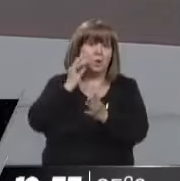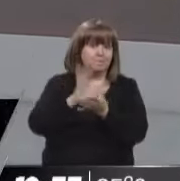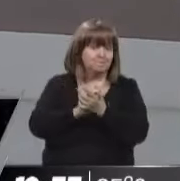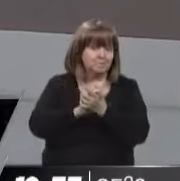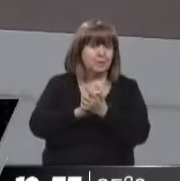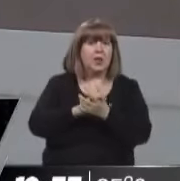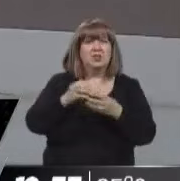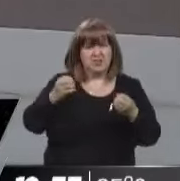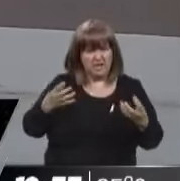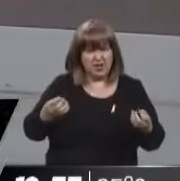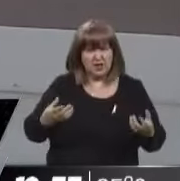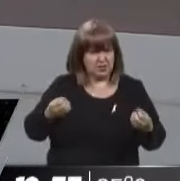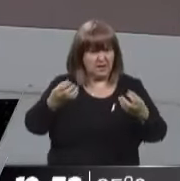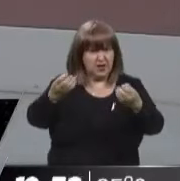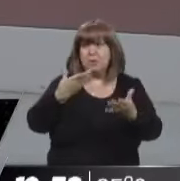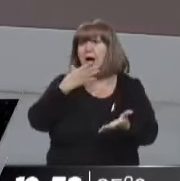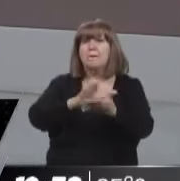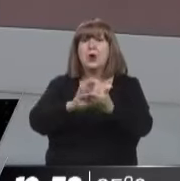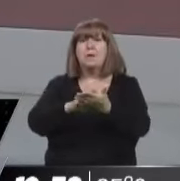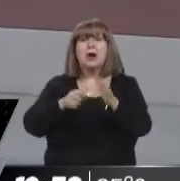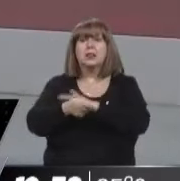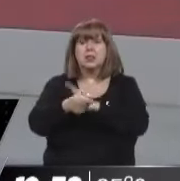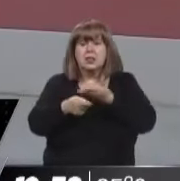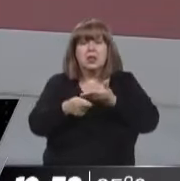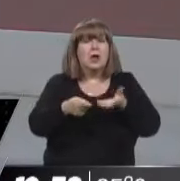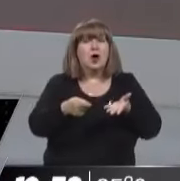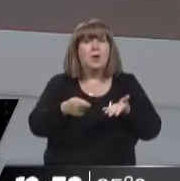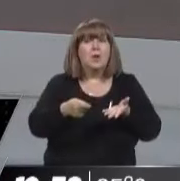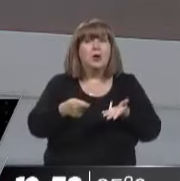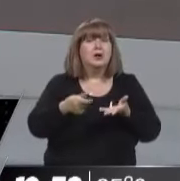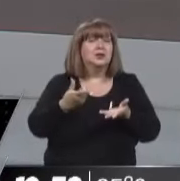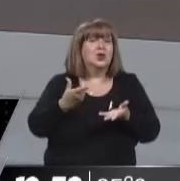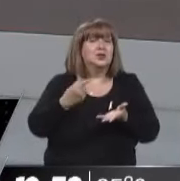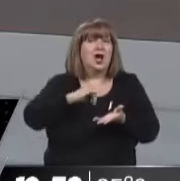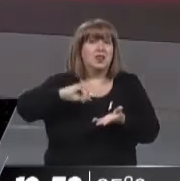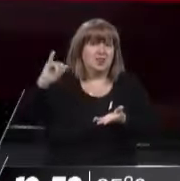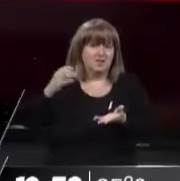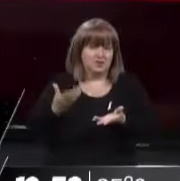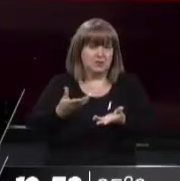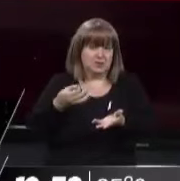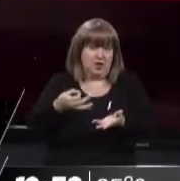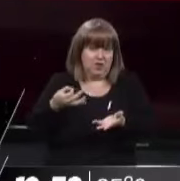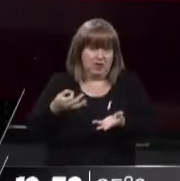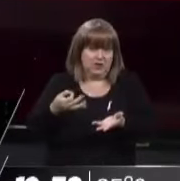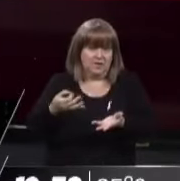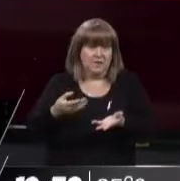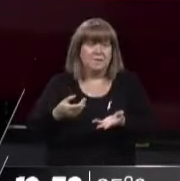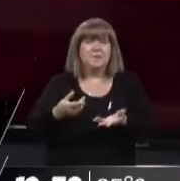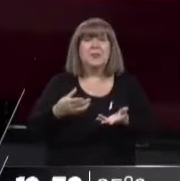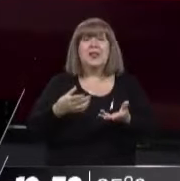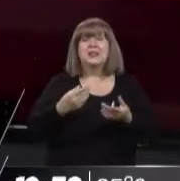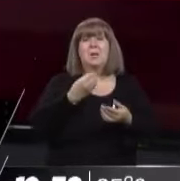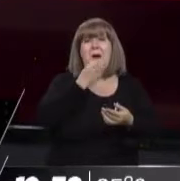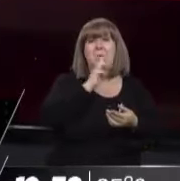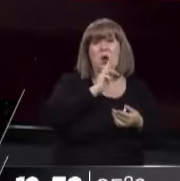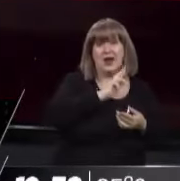puede ser gratuito decir cualquier cosa. Claro. Si tiene pruebas, perfecto, entonces que la lleve a la justicia. Bueno, además de lo que decía Cerruti en esta defensa pública, en un hilo de